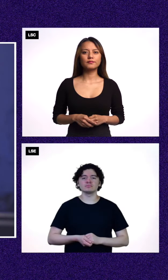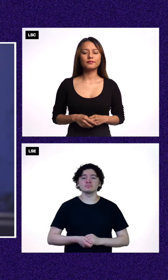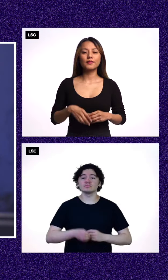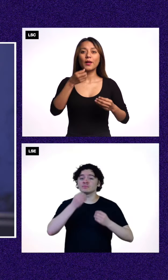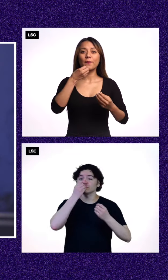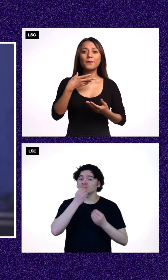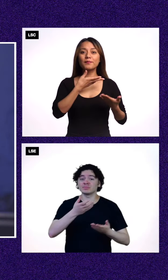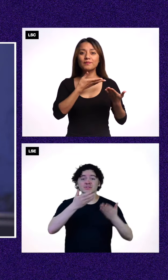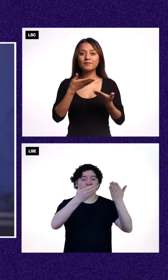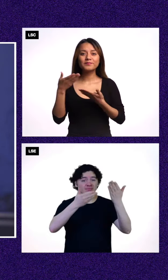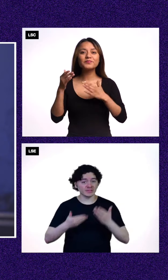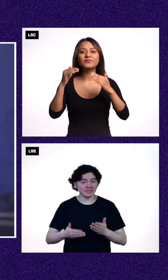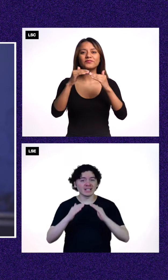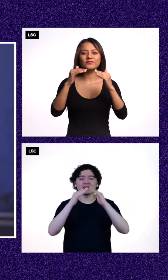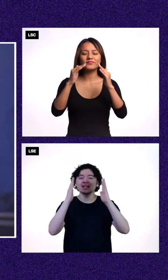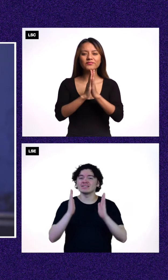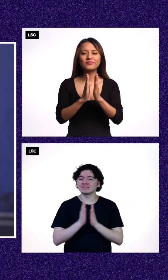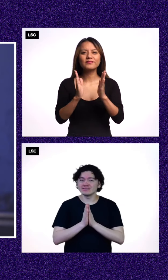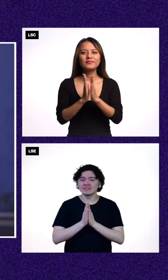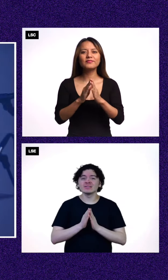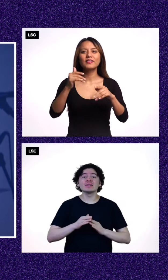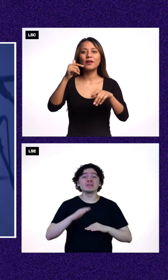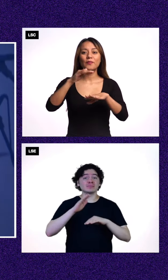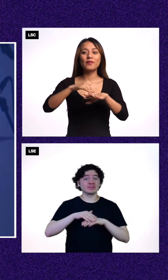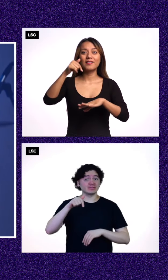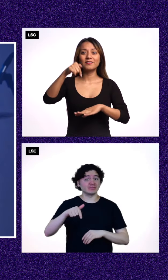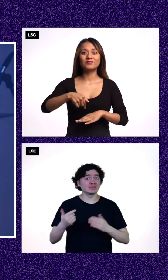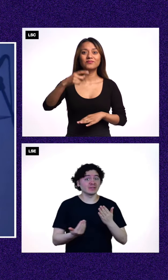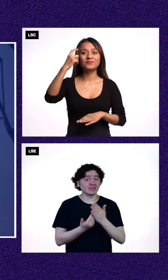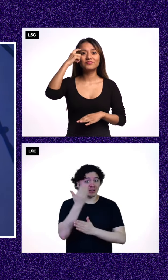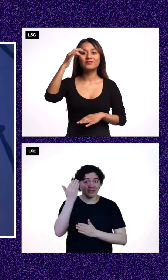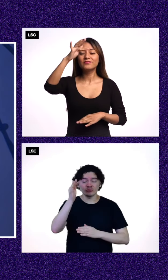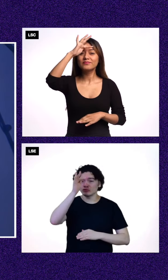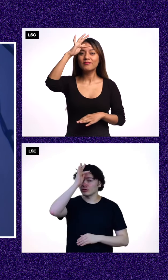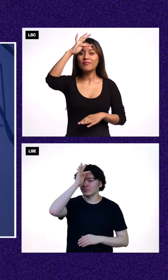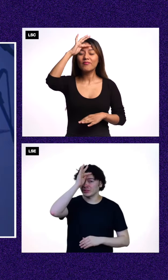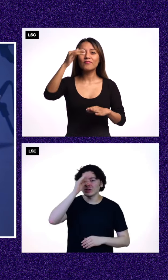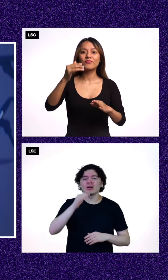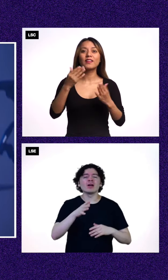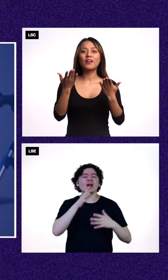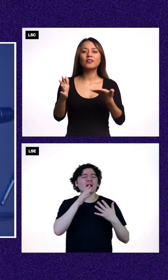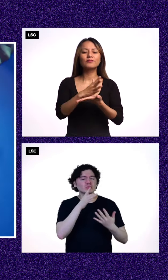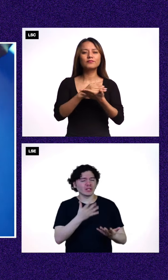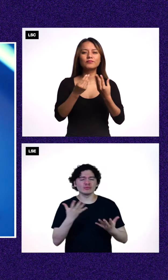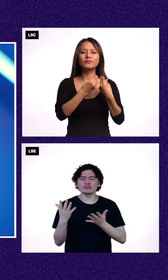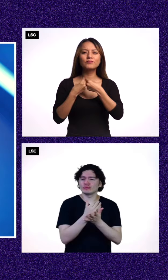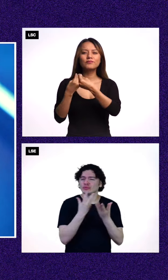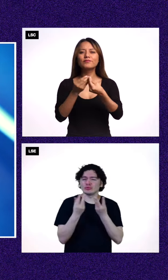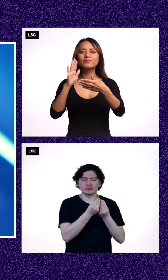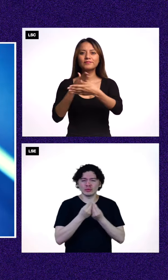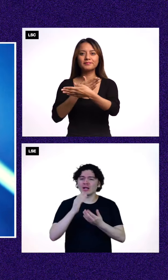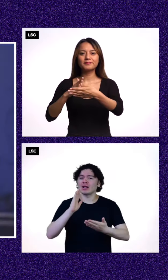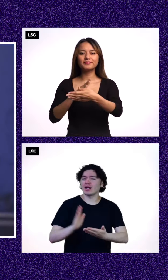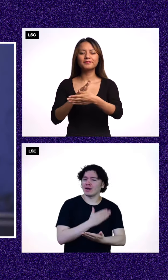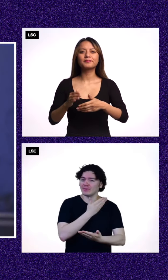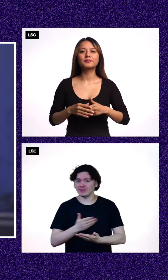Bienvenidos, iglesia, a nuestro domingo en línea. Vamos a cantar al Señor juntos. Así, vamos.